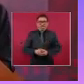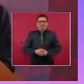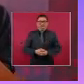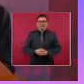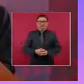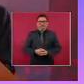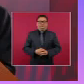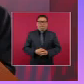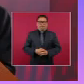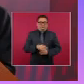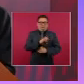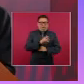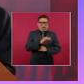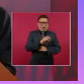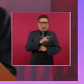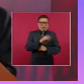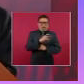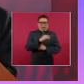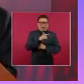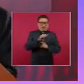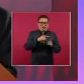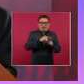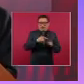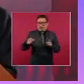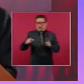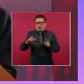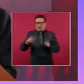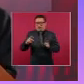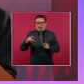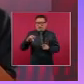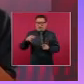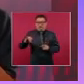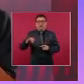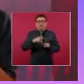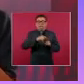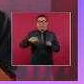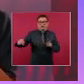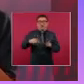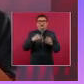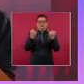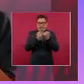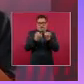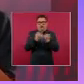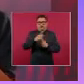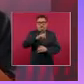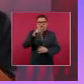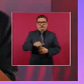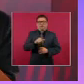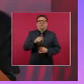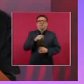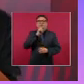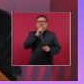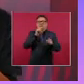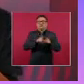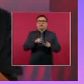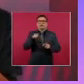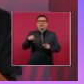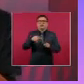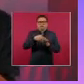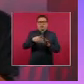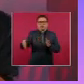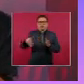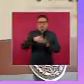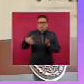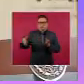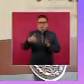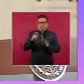de Escárcega a Calquiní, y luego también en el tramo por